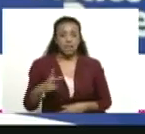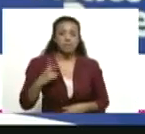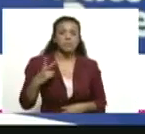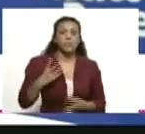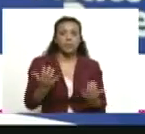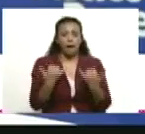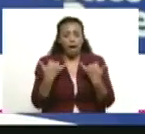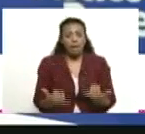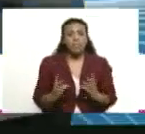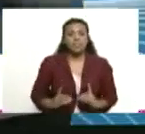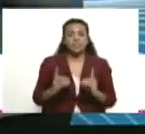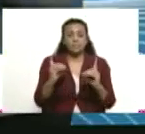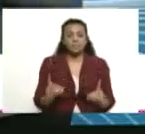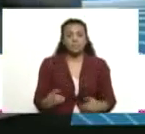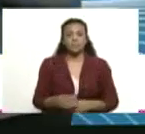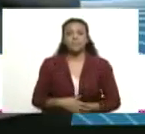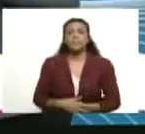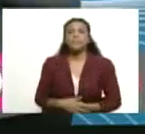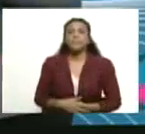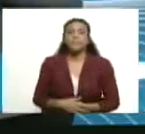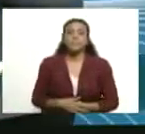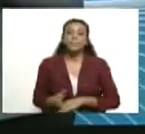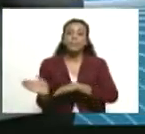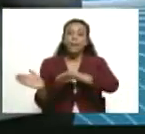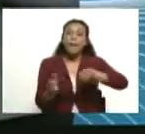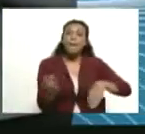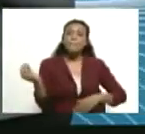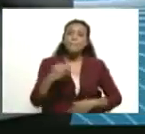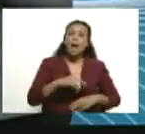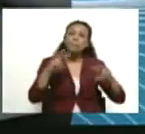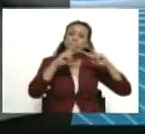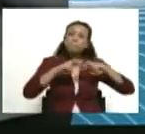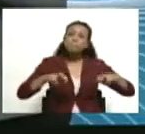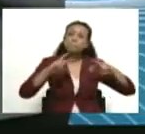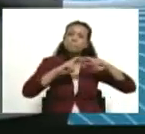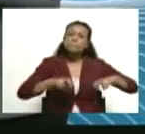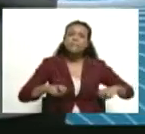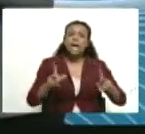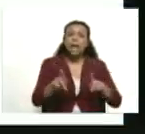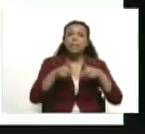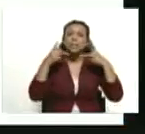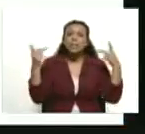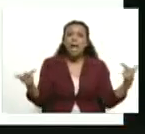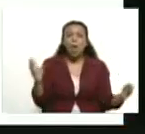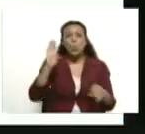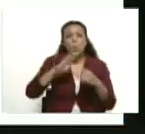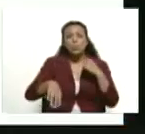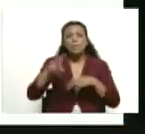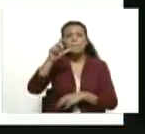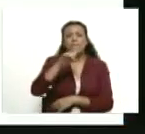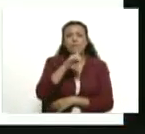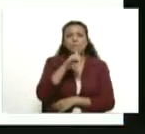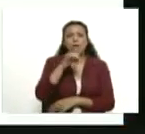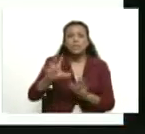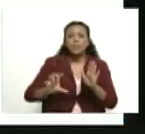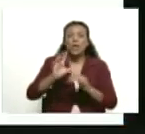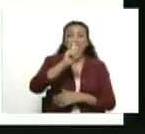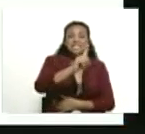tomado. Bien, seguimos revisando, vamos al diario Últimas Noticias. Presidente, incrementa